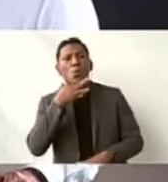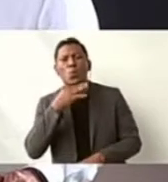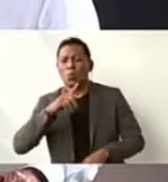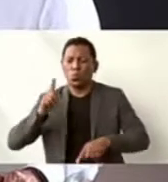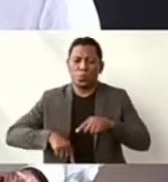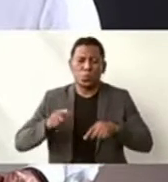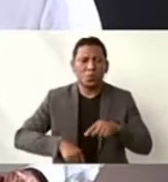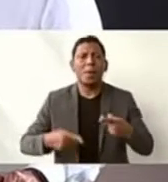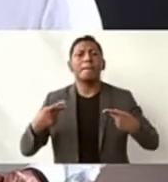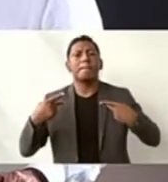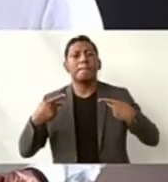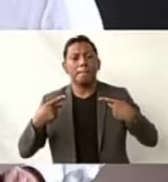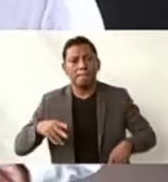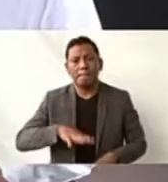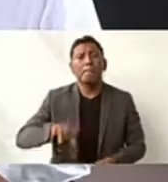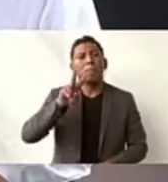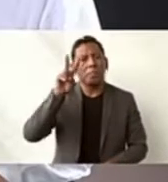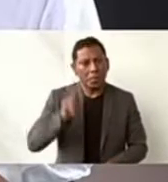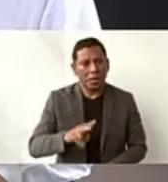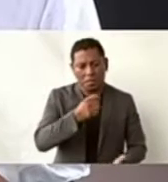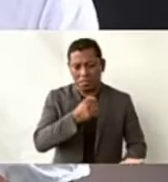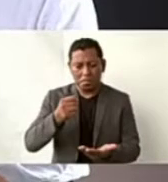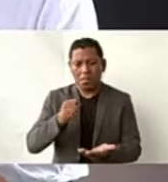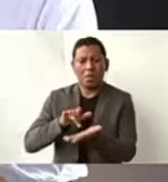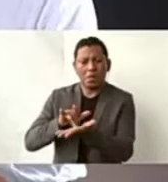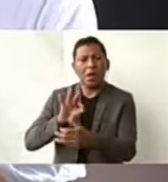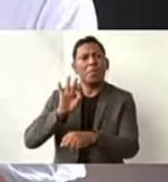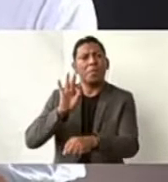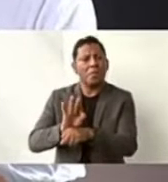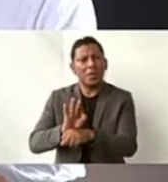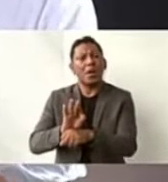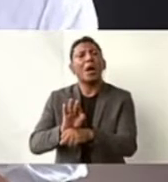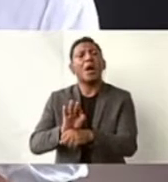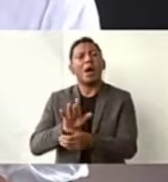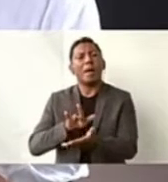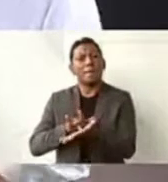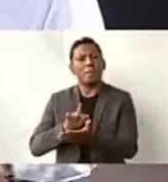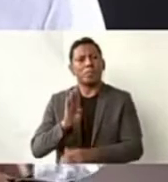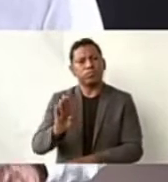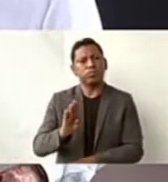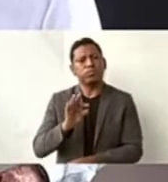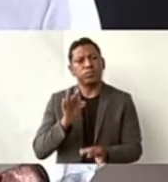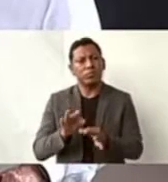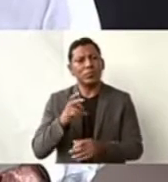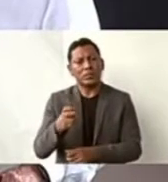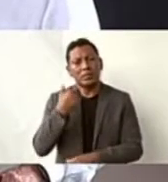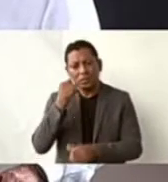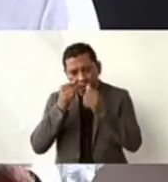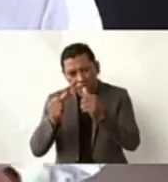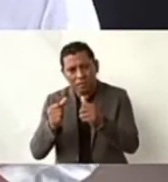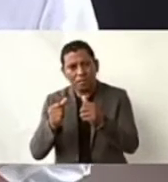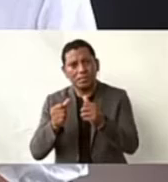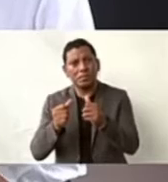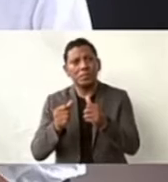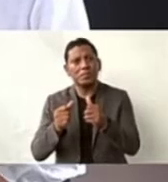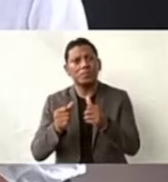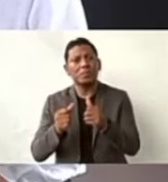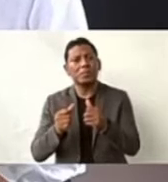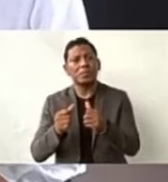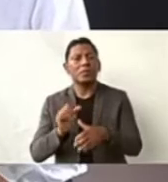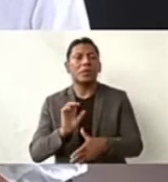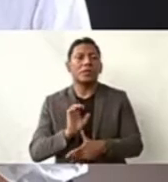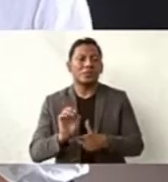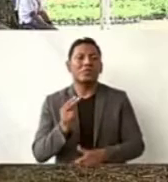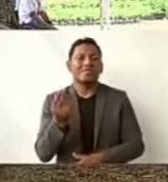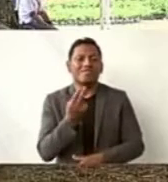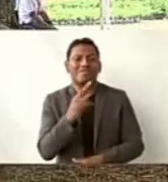que la gente realmente reciban la respuesta directa y la ayuda correcta entonces creo que tenemos